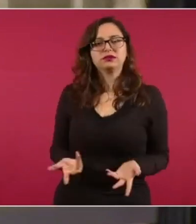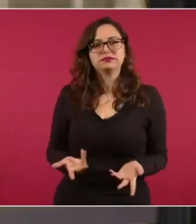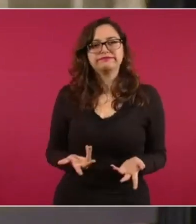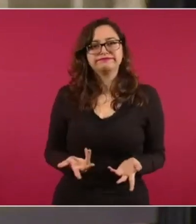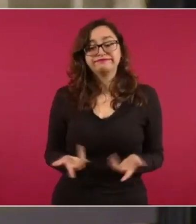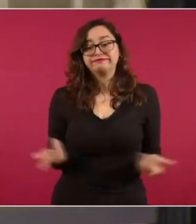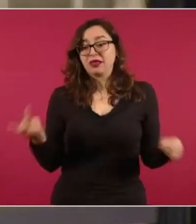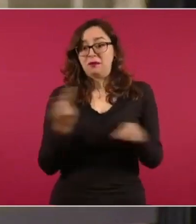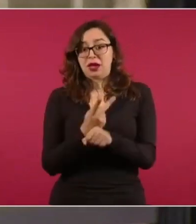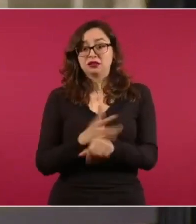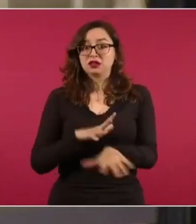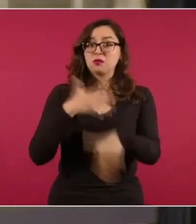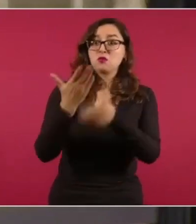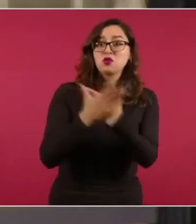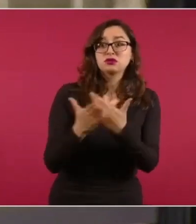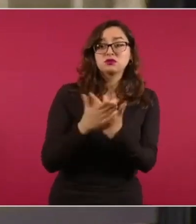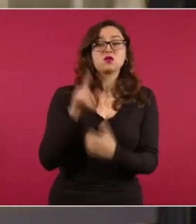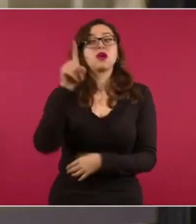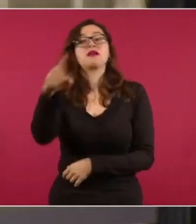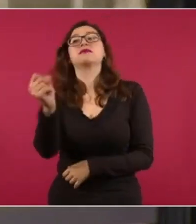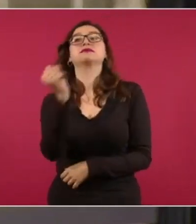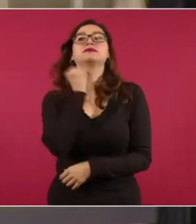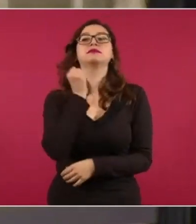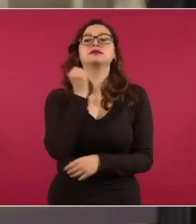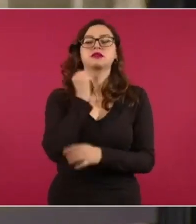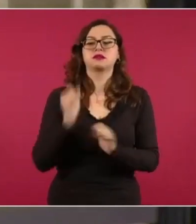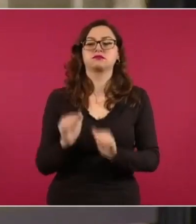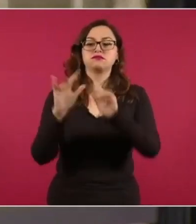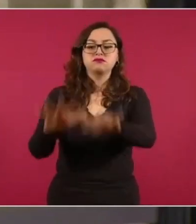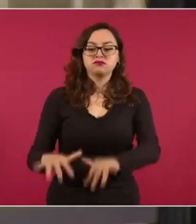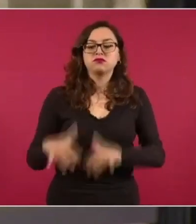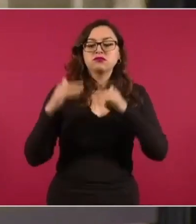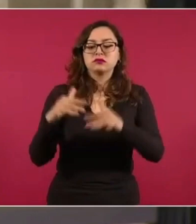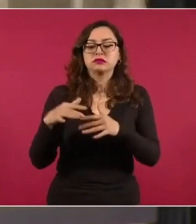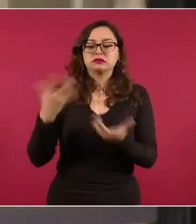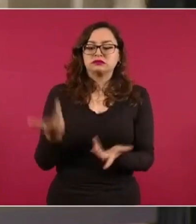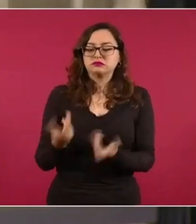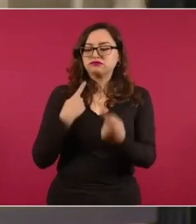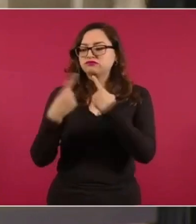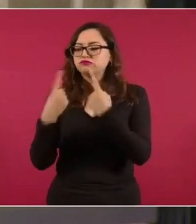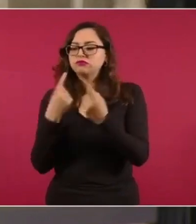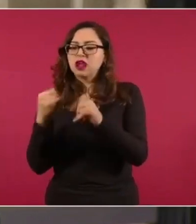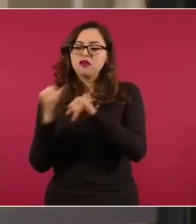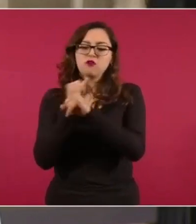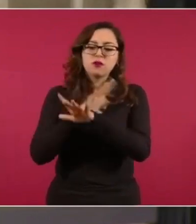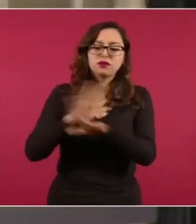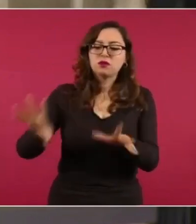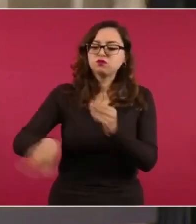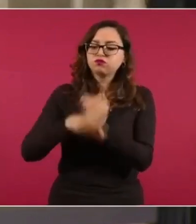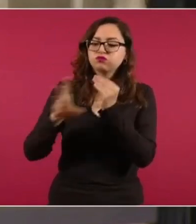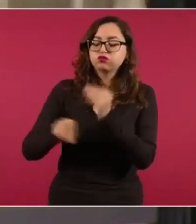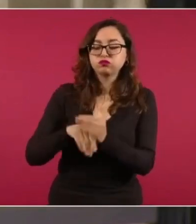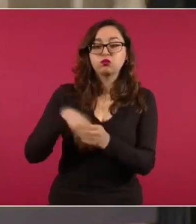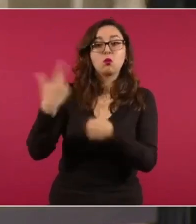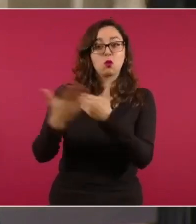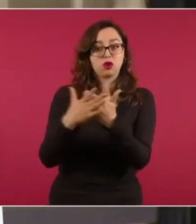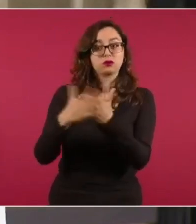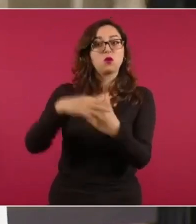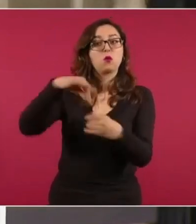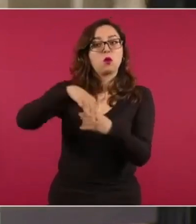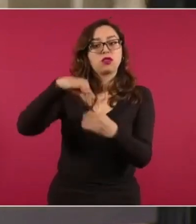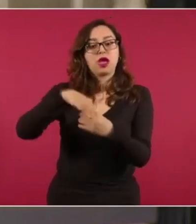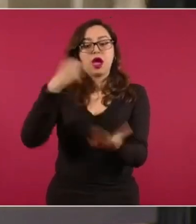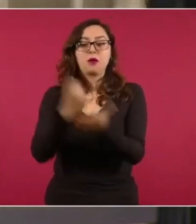la presencia de las Fuerzas Armadas en funciones de seguridad a través de la Guardia Nacional,